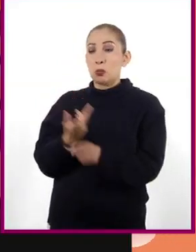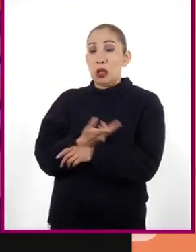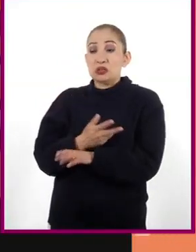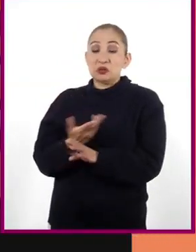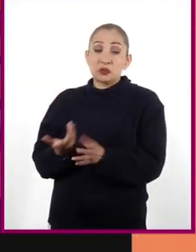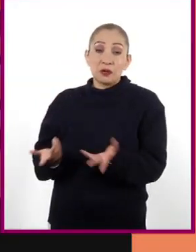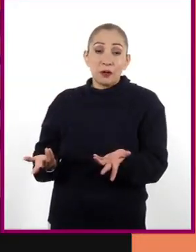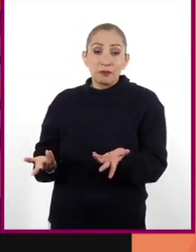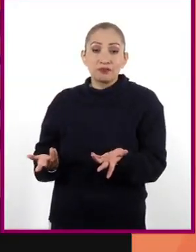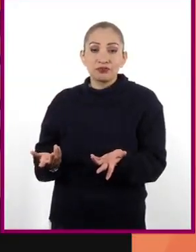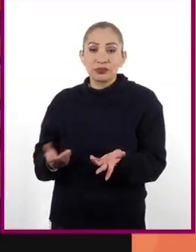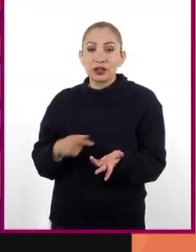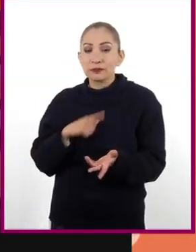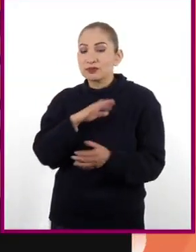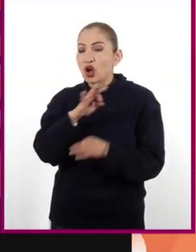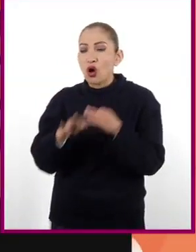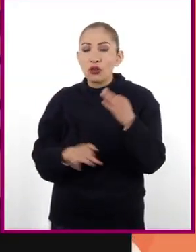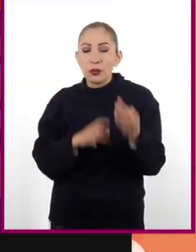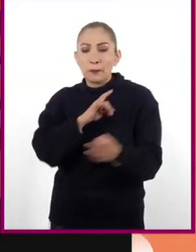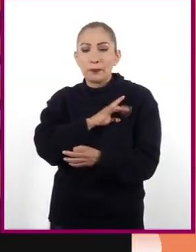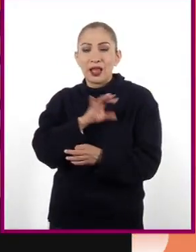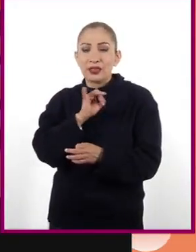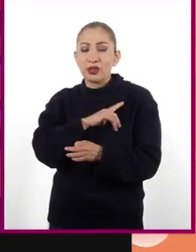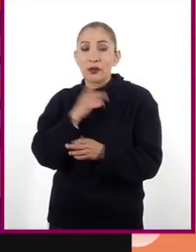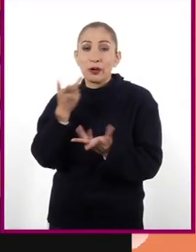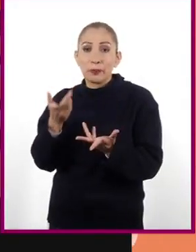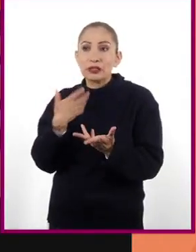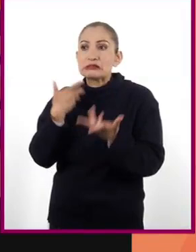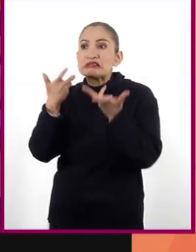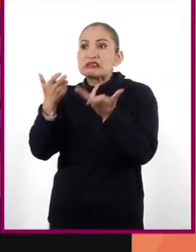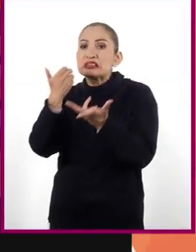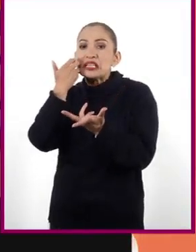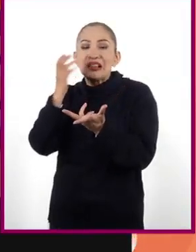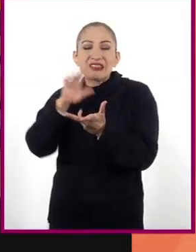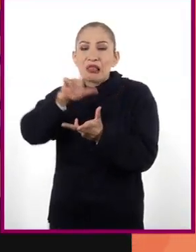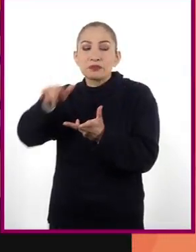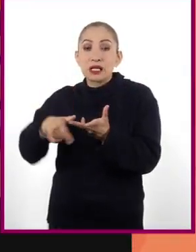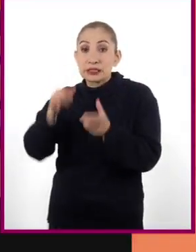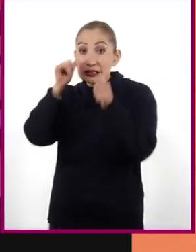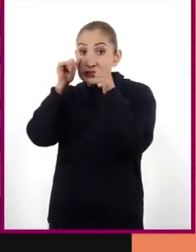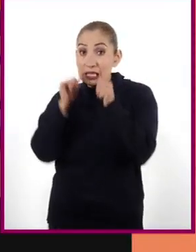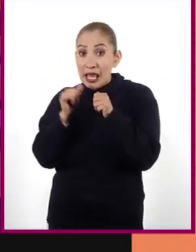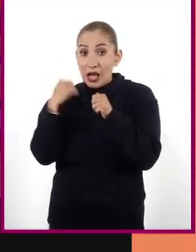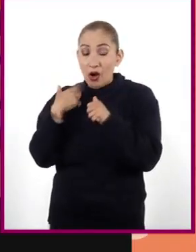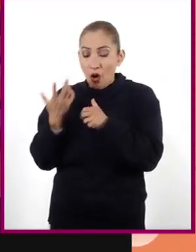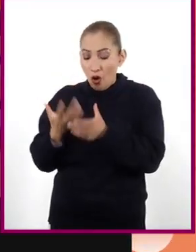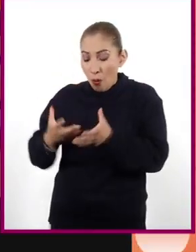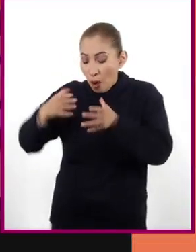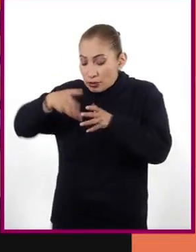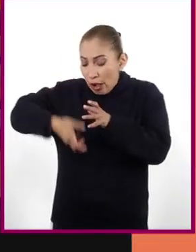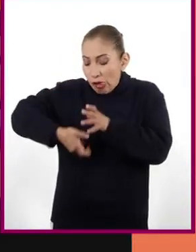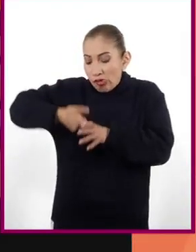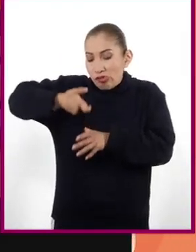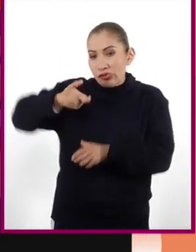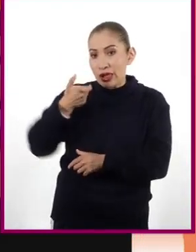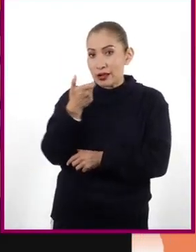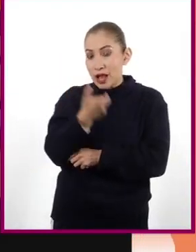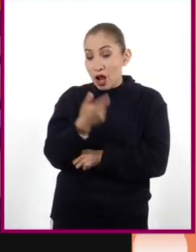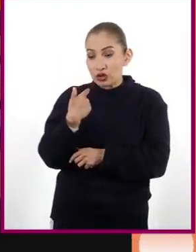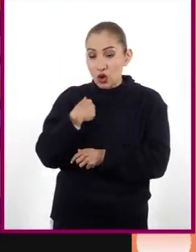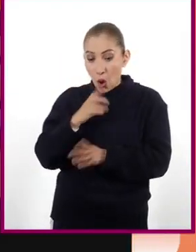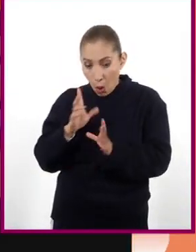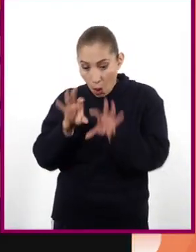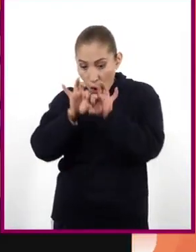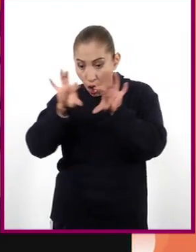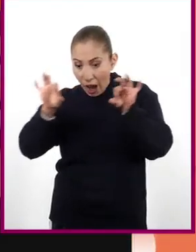suceder, pospuesto todo el temor por cumplir con el deseo, en tanto que el ciego sacaba de la bolsa el dinero, saqué la